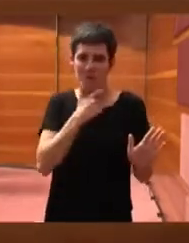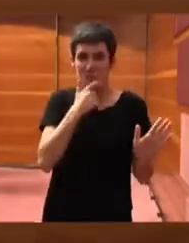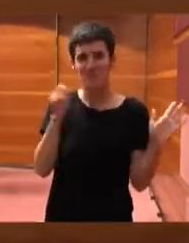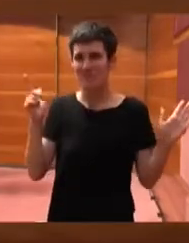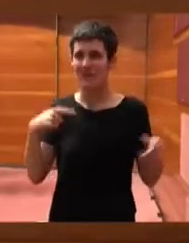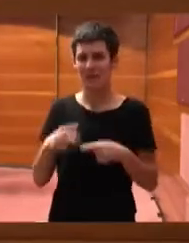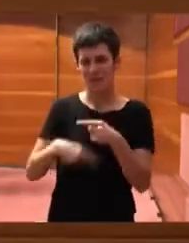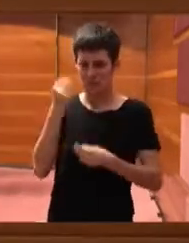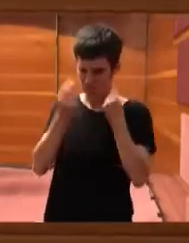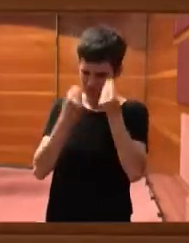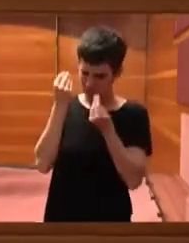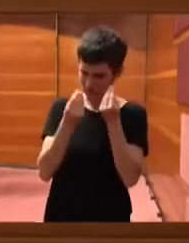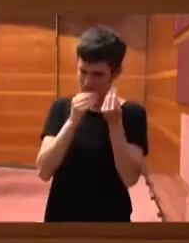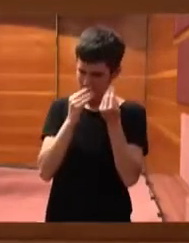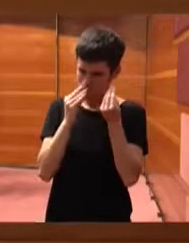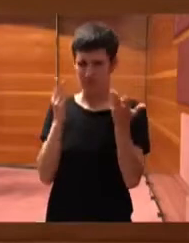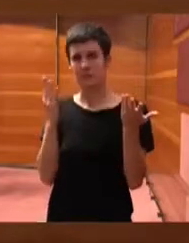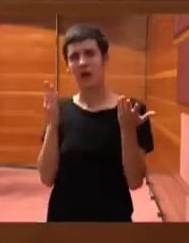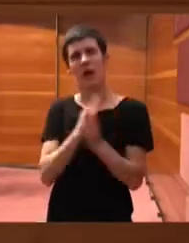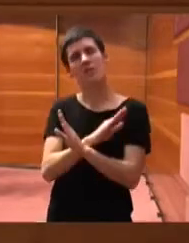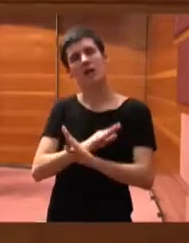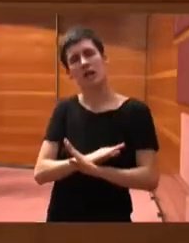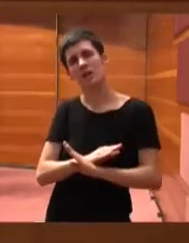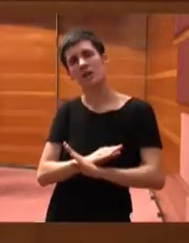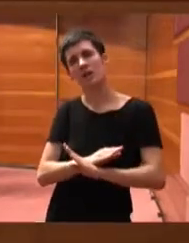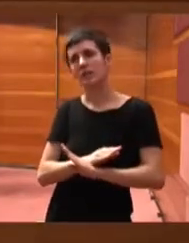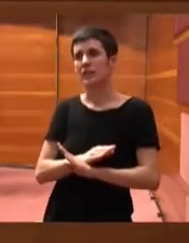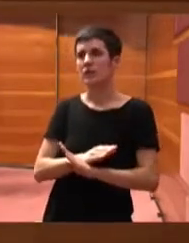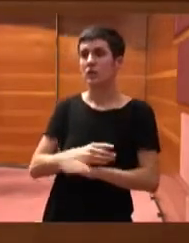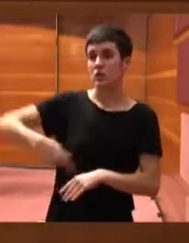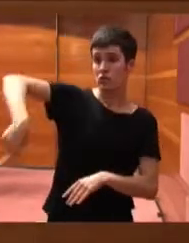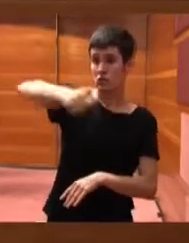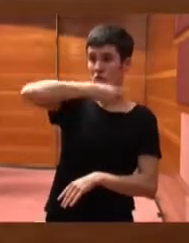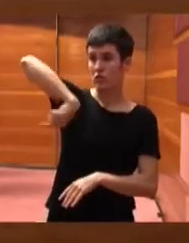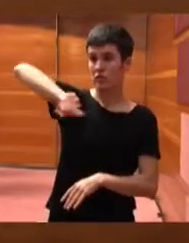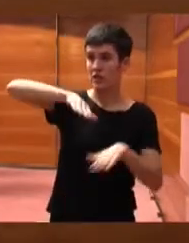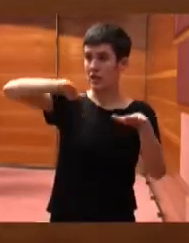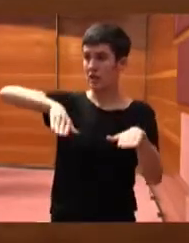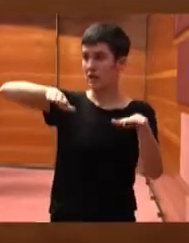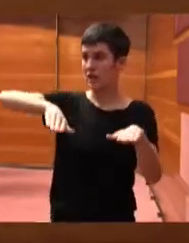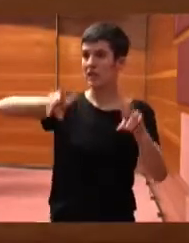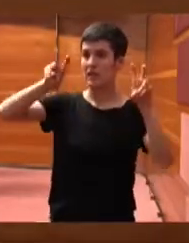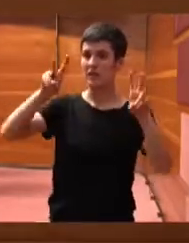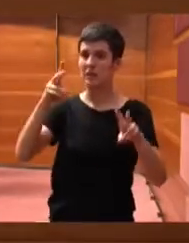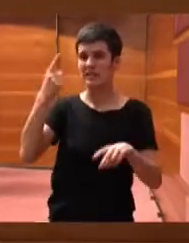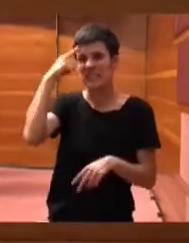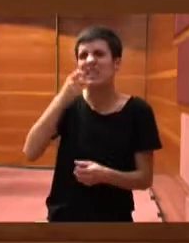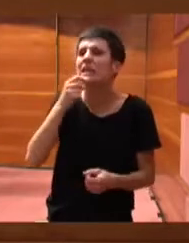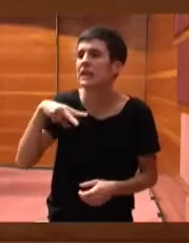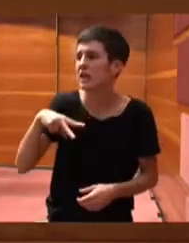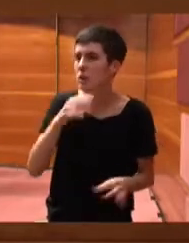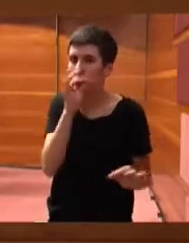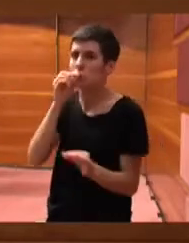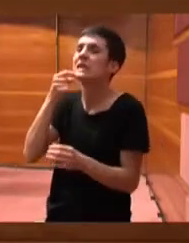Y luego lo piensas y dices, oye, pues entre todos, de todos los que estamos aquí, ¿quién sabe de esto? ¿Quién lo ha vivido? ¿Quién lo ha